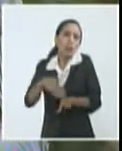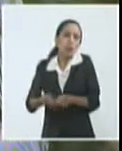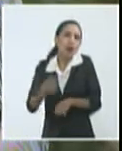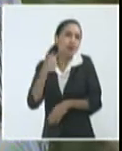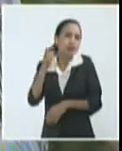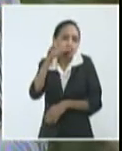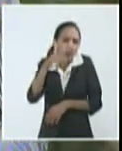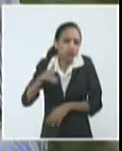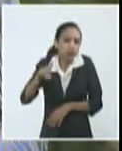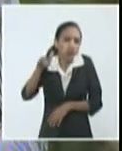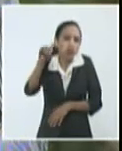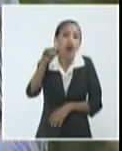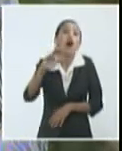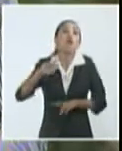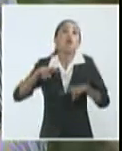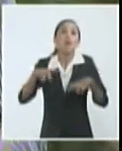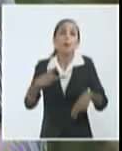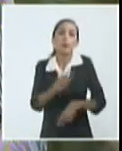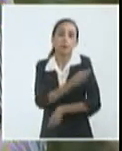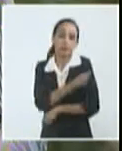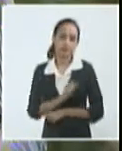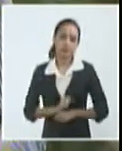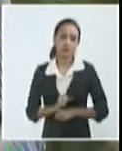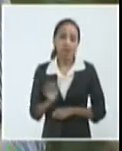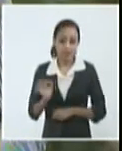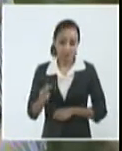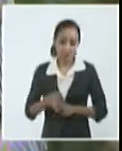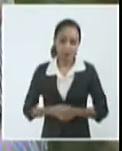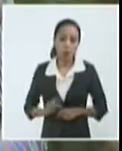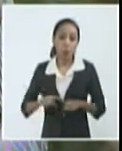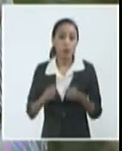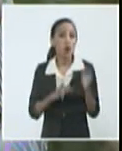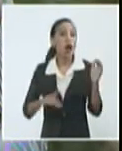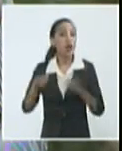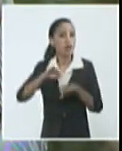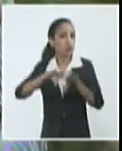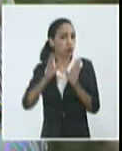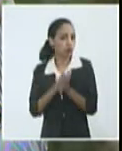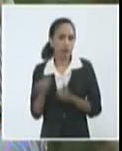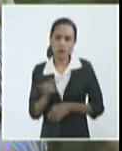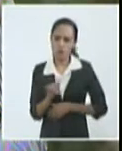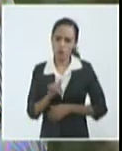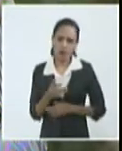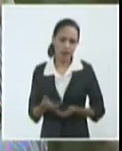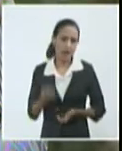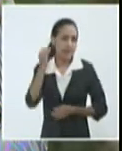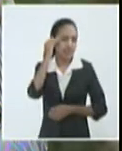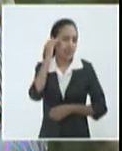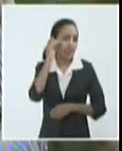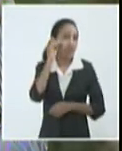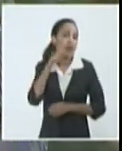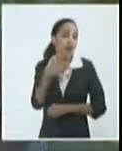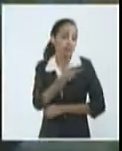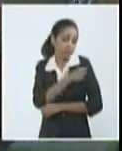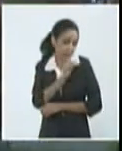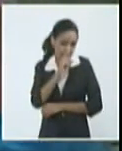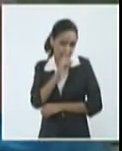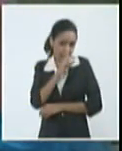Por lo tanto, a nivel mundial hay una tendencia a ir también a esas dosis de refuerzo por estas razones que les he